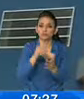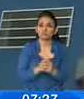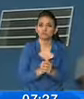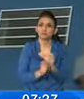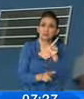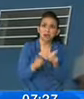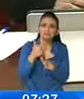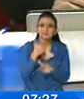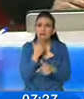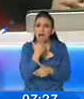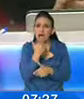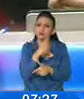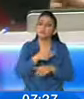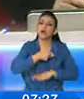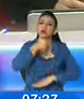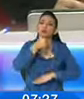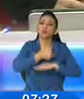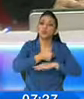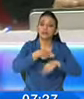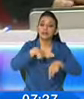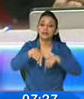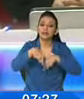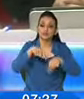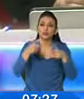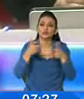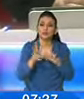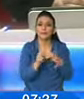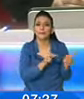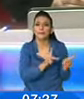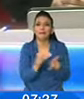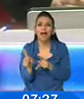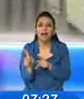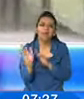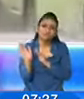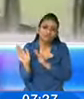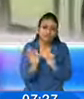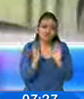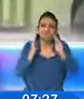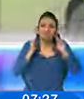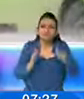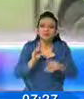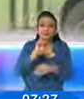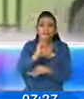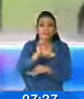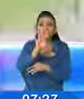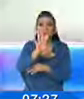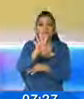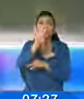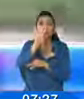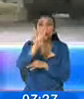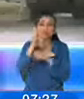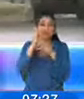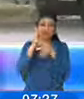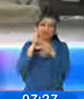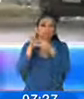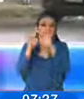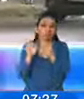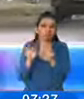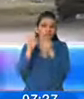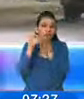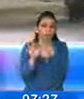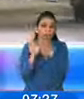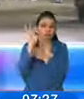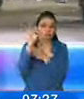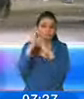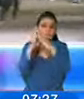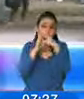se vean afectados, las autoridades de tránsito diseñaron un plan de contingencia para cubrir las 124 frecuencias autorizadas. La flota vehicular